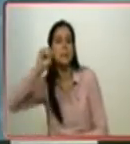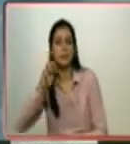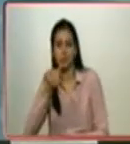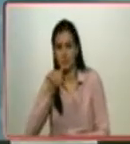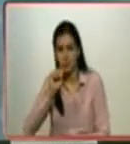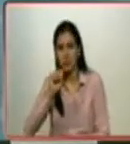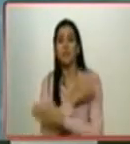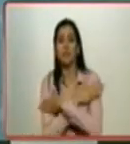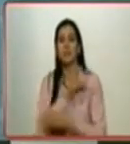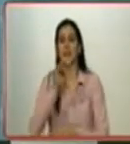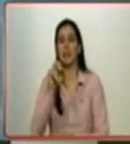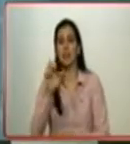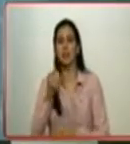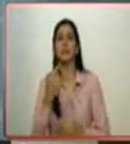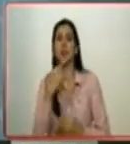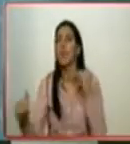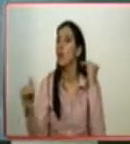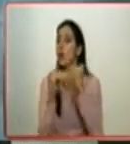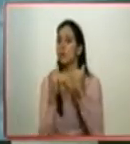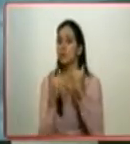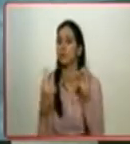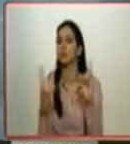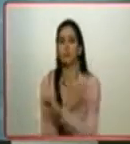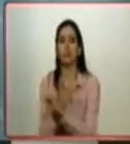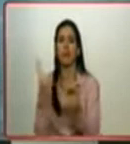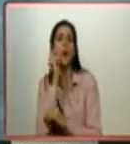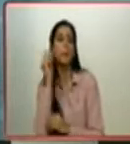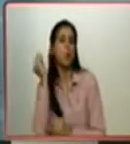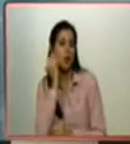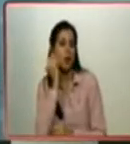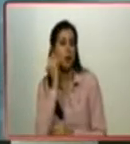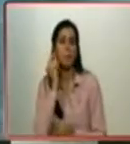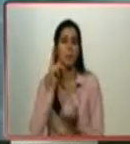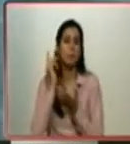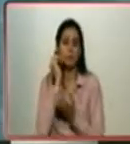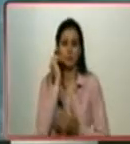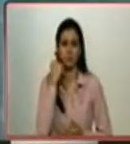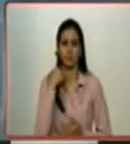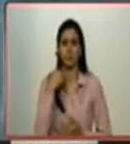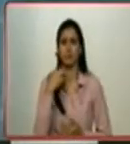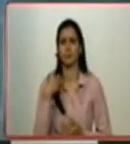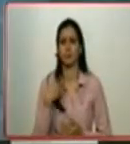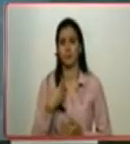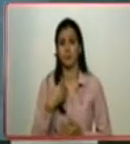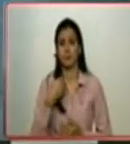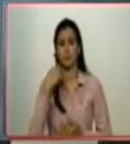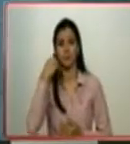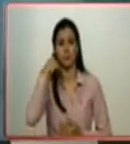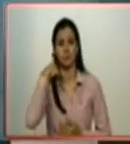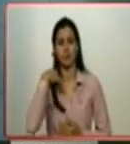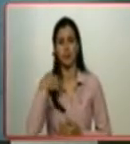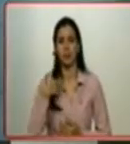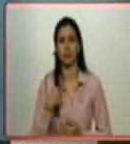aprobación de la resolución de paridad y alternabilidad de género en las postulaciones de candidaturas a la Asamblea Nacional, donde se establece